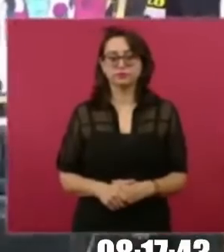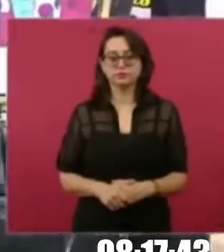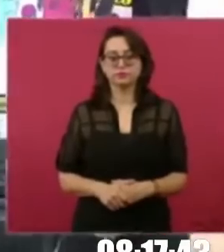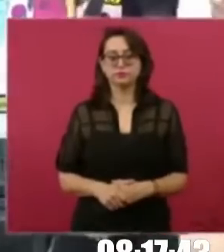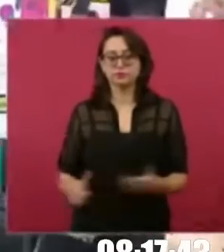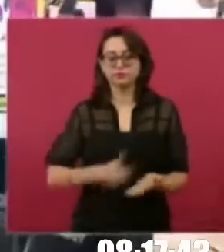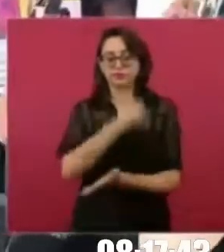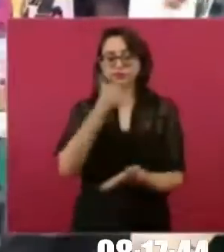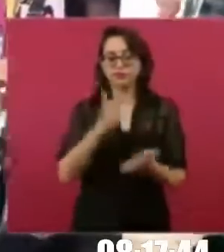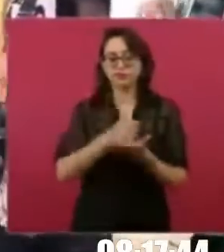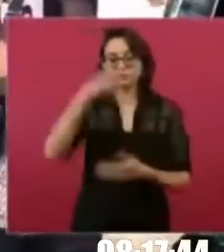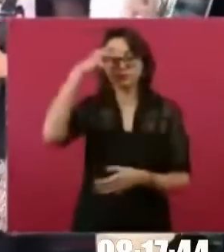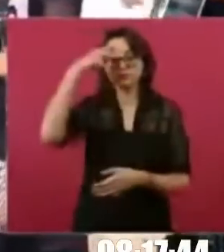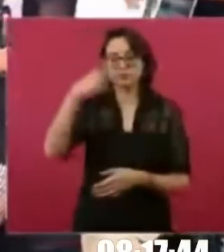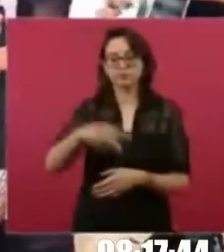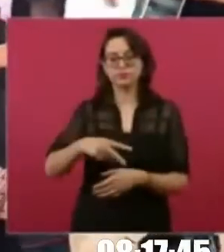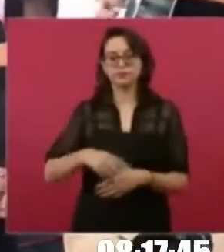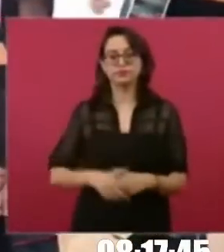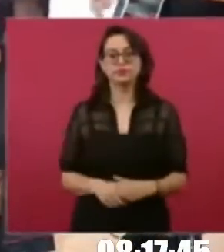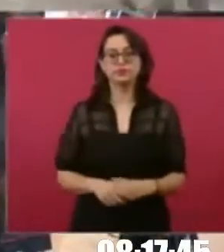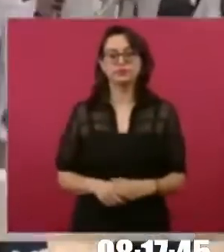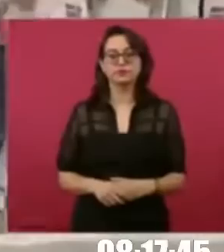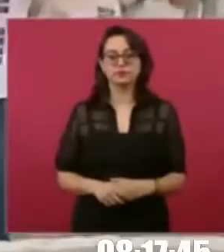Ciudad de México